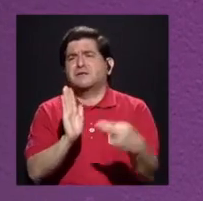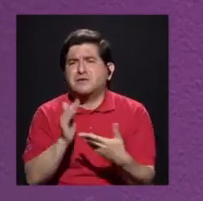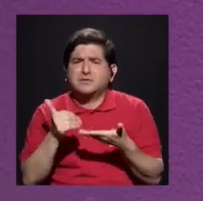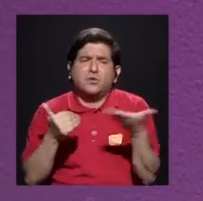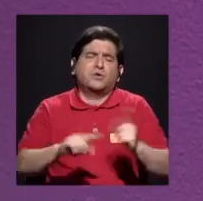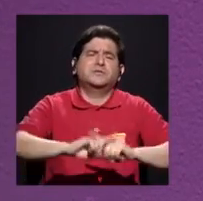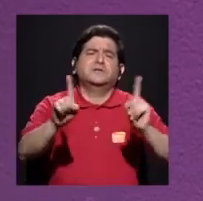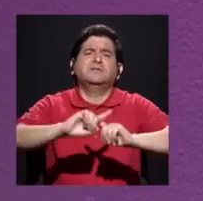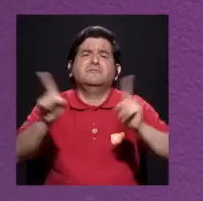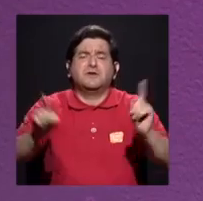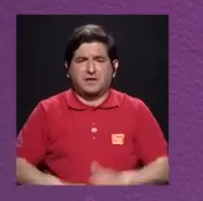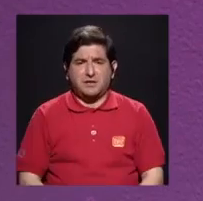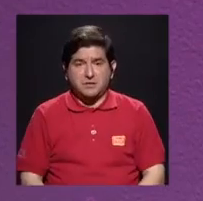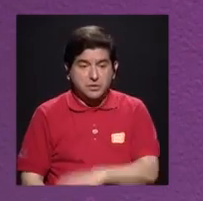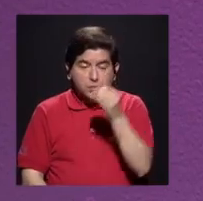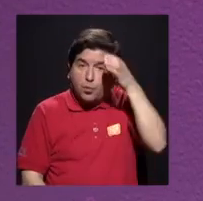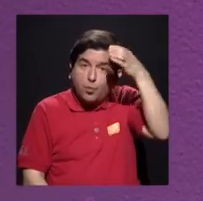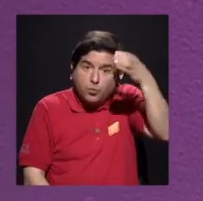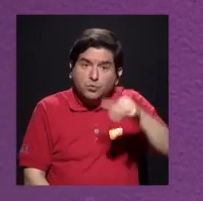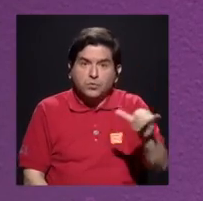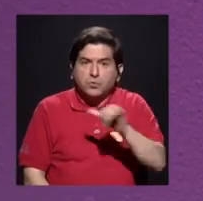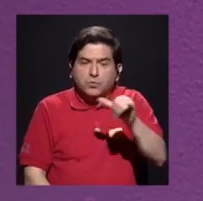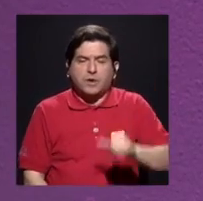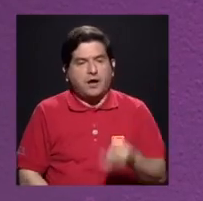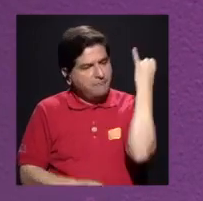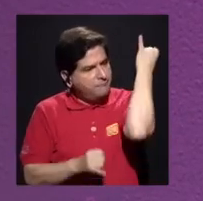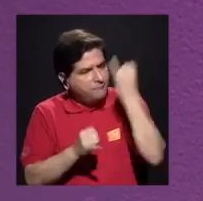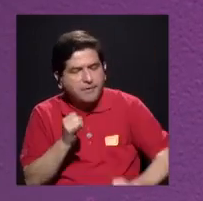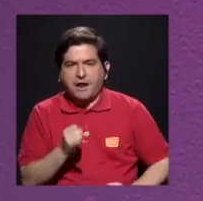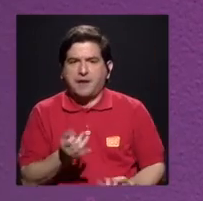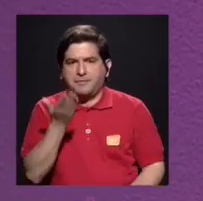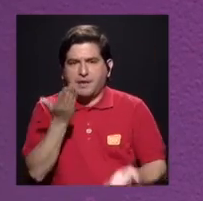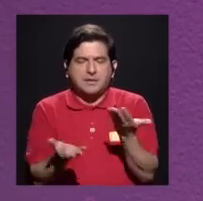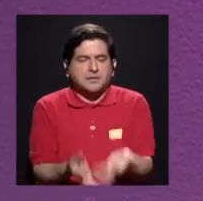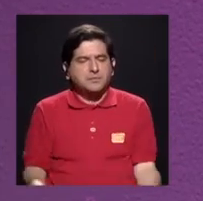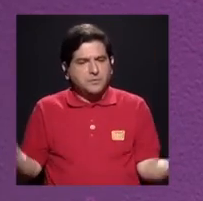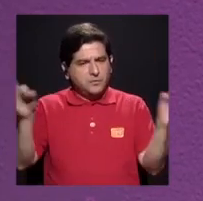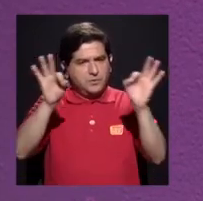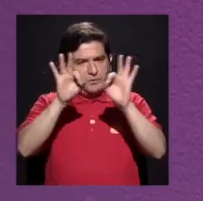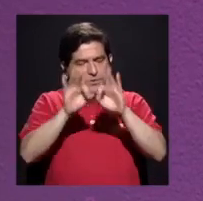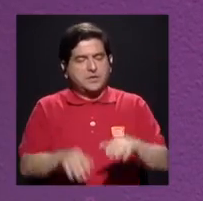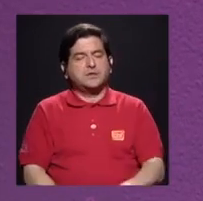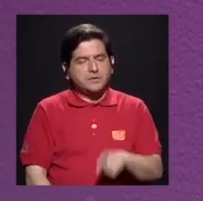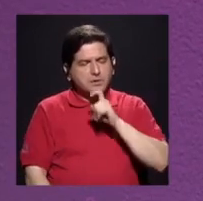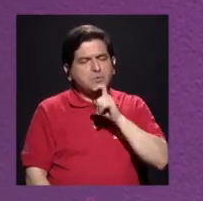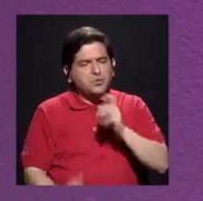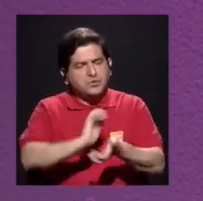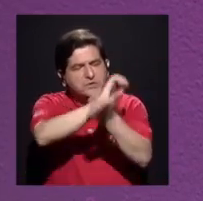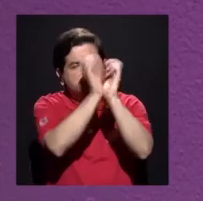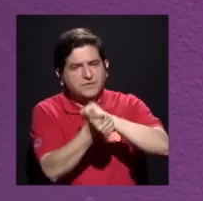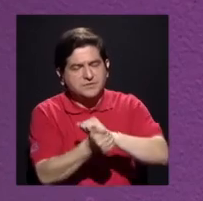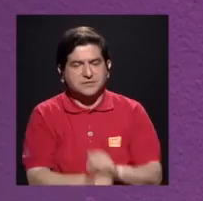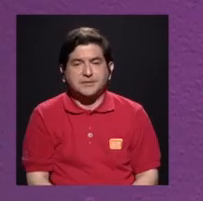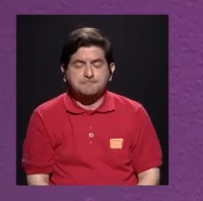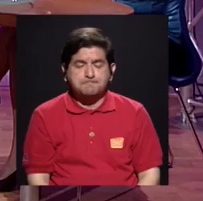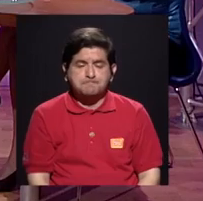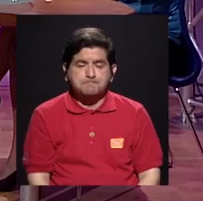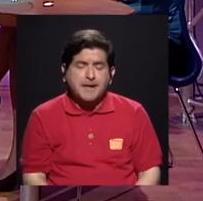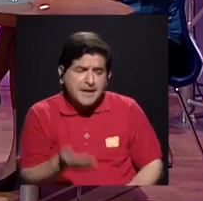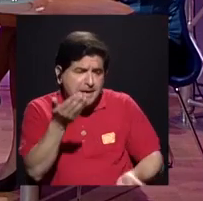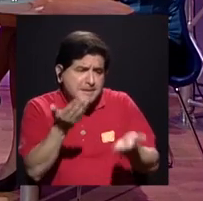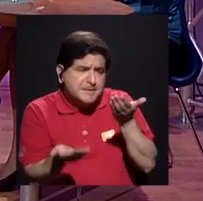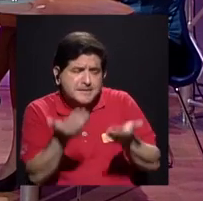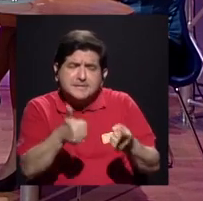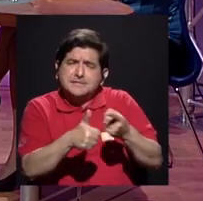cosas distintas y de cuadros culturales que al final de cuentas es tal vez lo más importante ahora y lo más difícil de cambiar quizás una de las